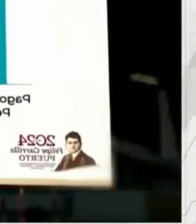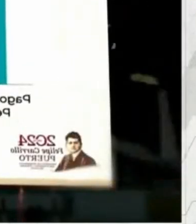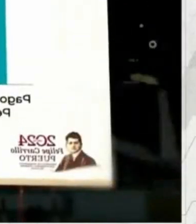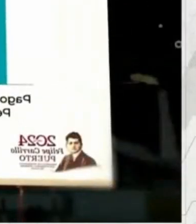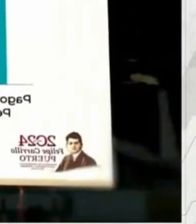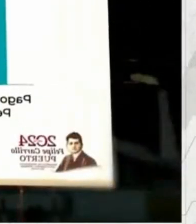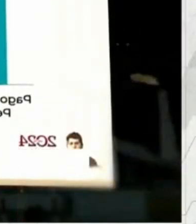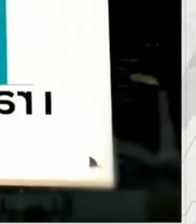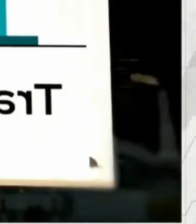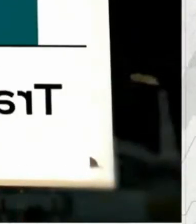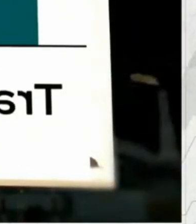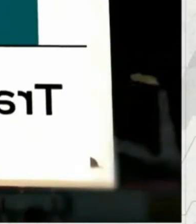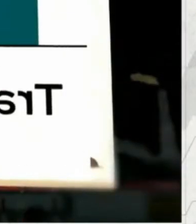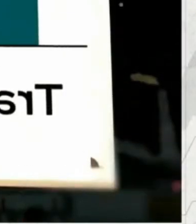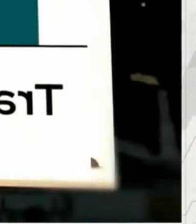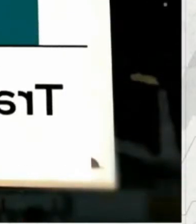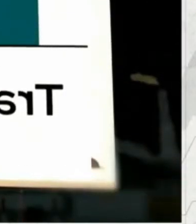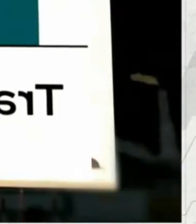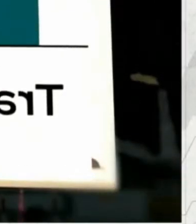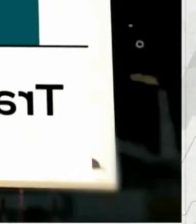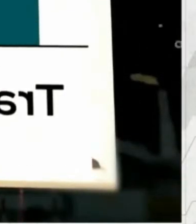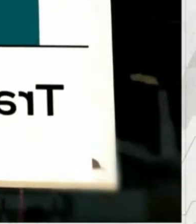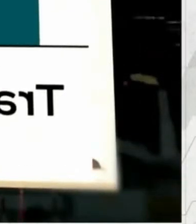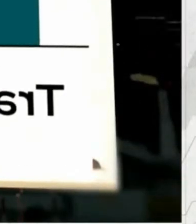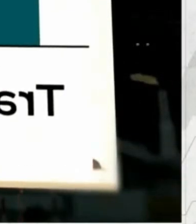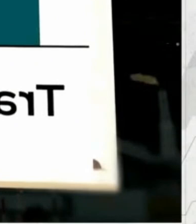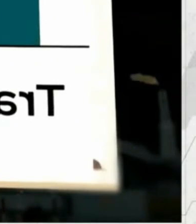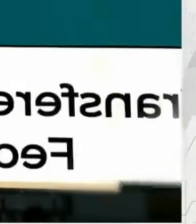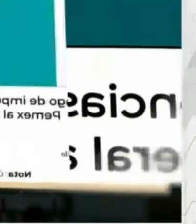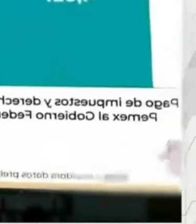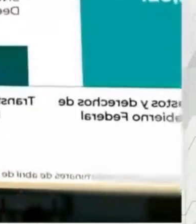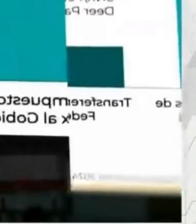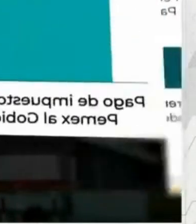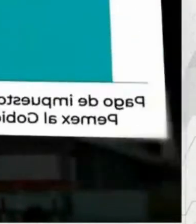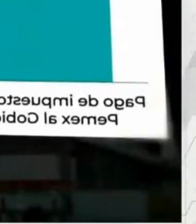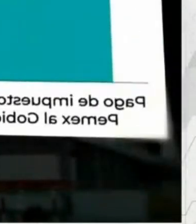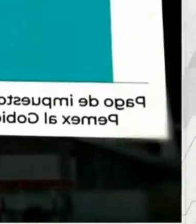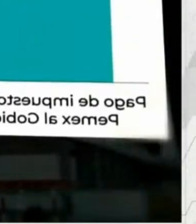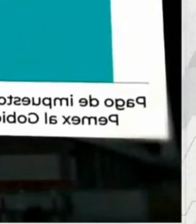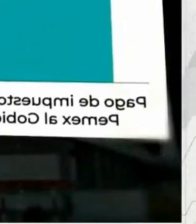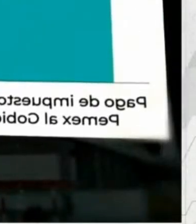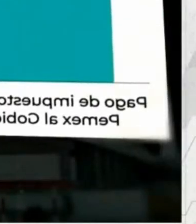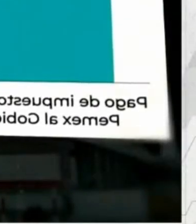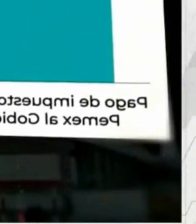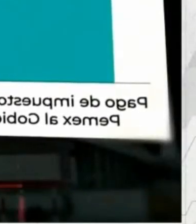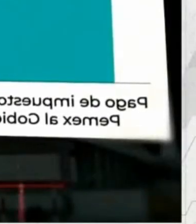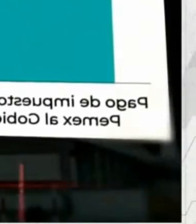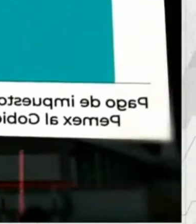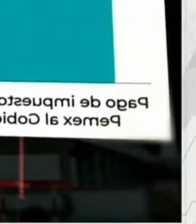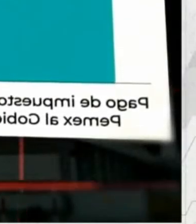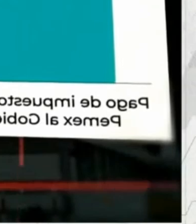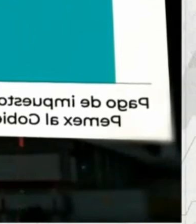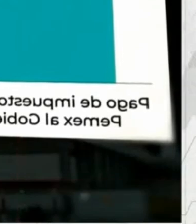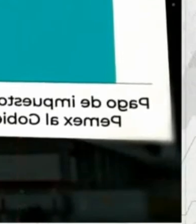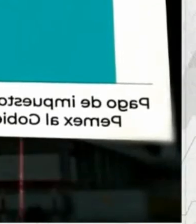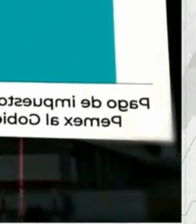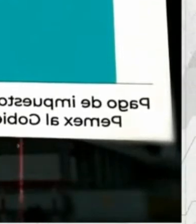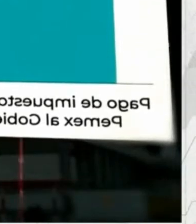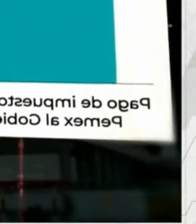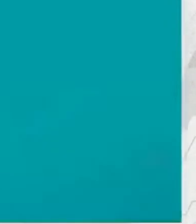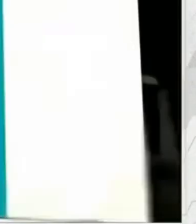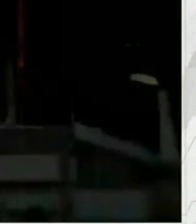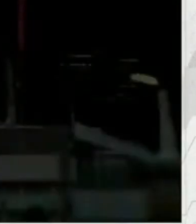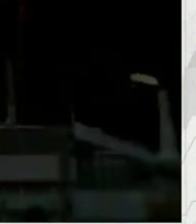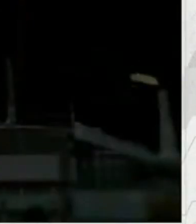por 952 mil millones de pesos. Petróleos Mexicanos ha realizado pagos de impuestos y derechos al gobierno